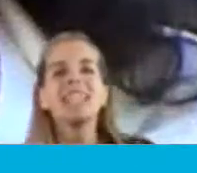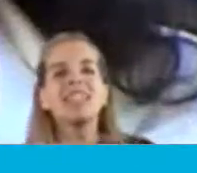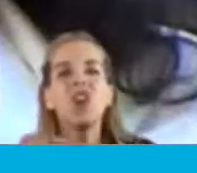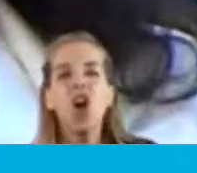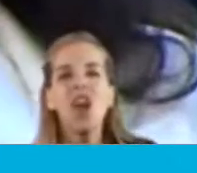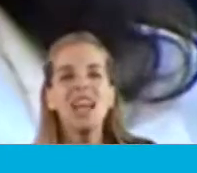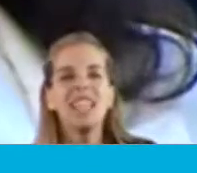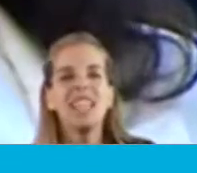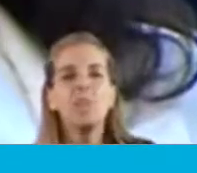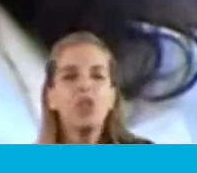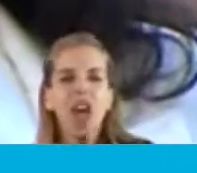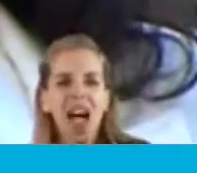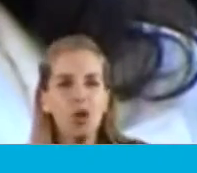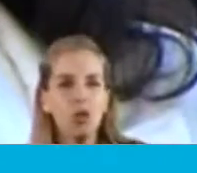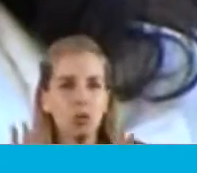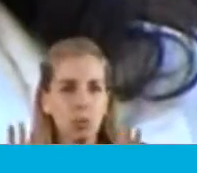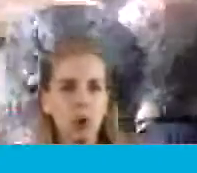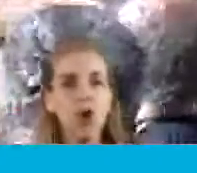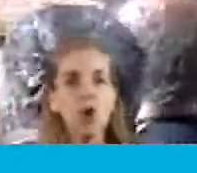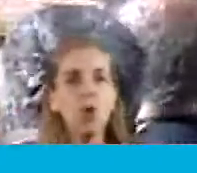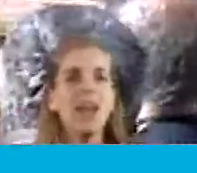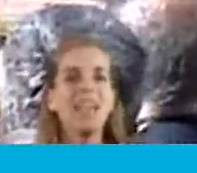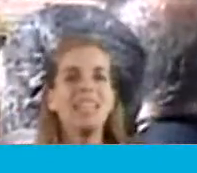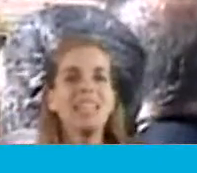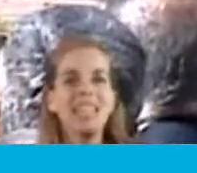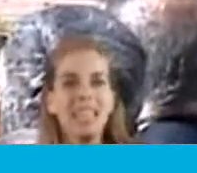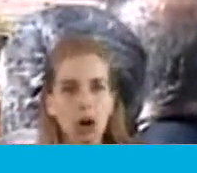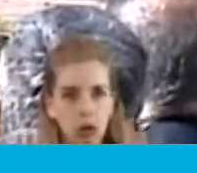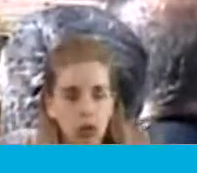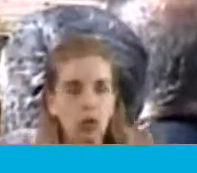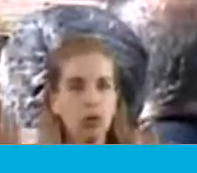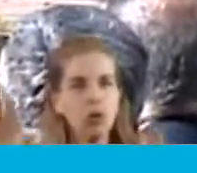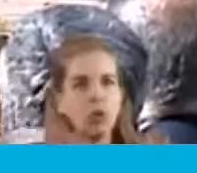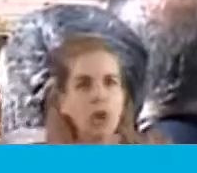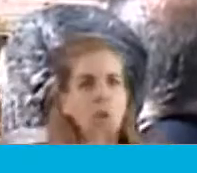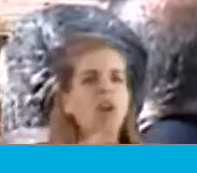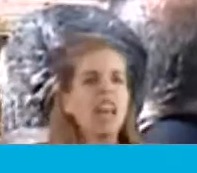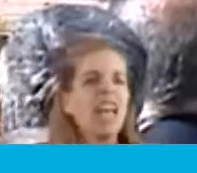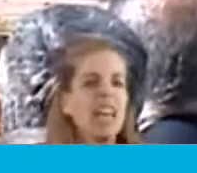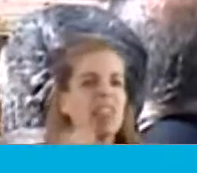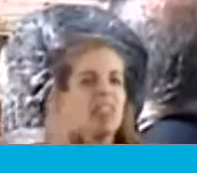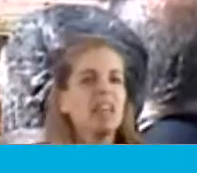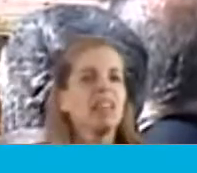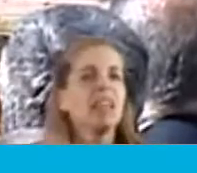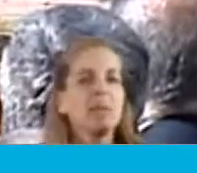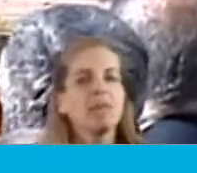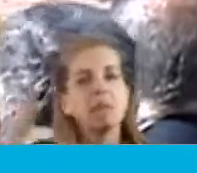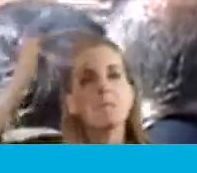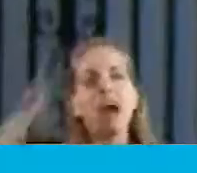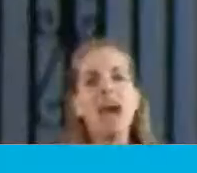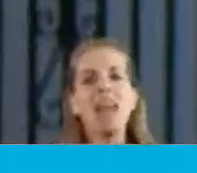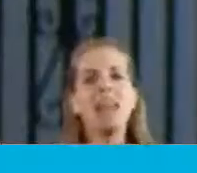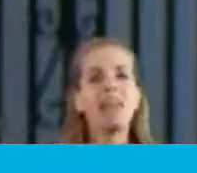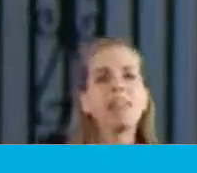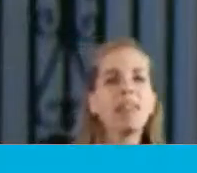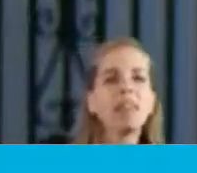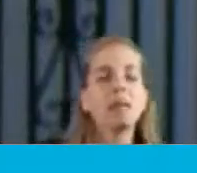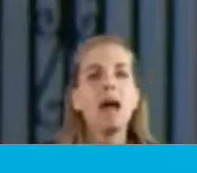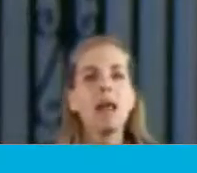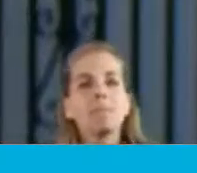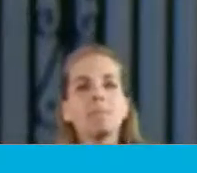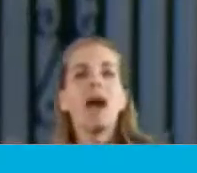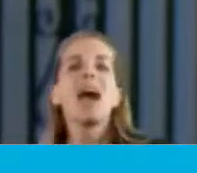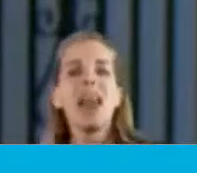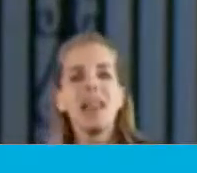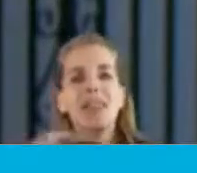para todos allí adentro. Entonces tomó la decisión de derribar paredes para ampliar el espacio y permitir el acceso